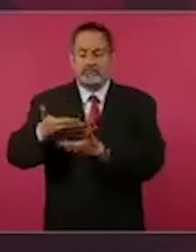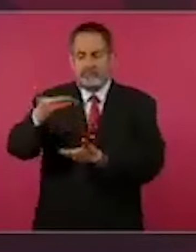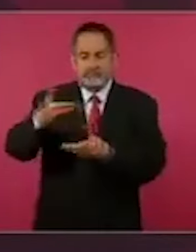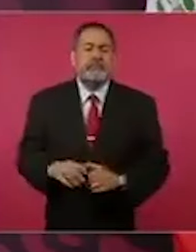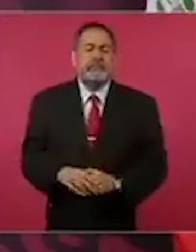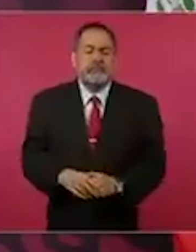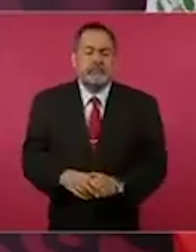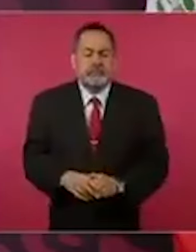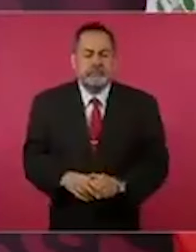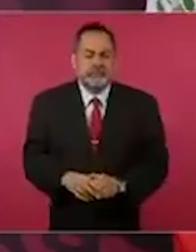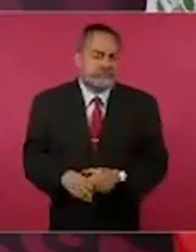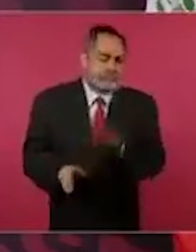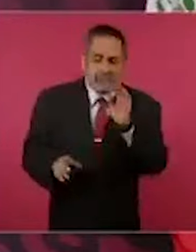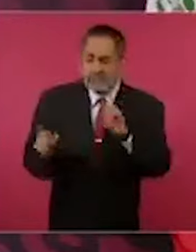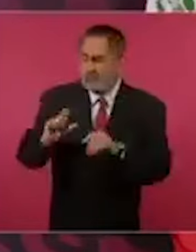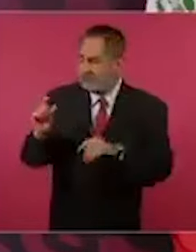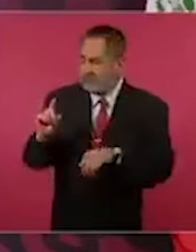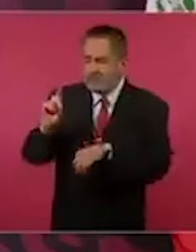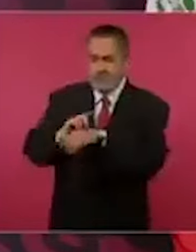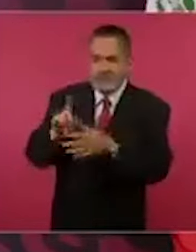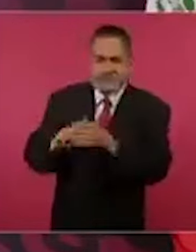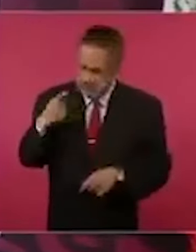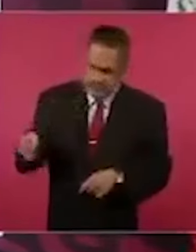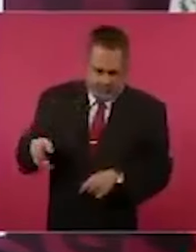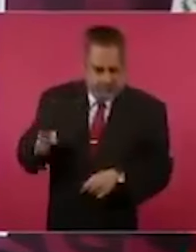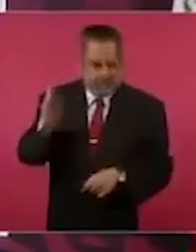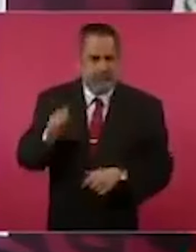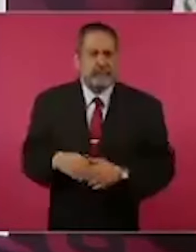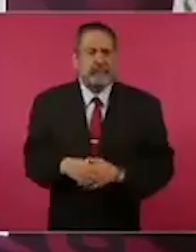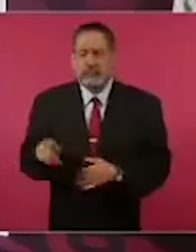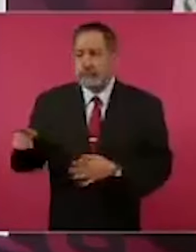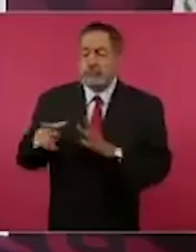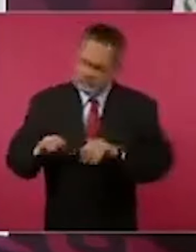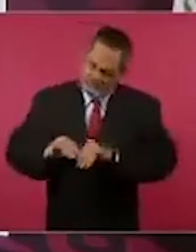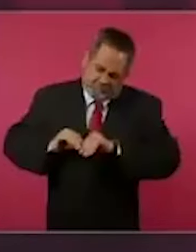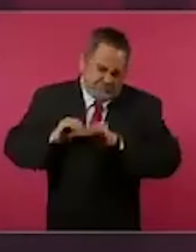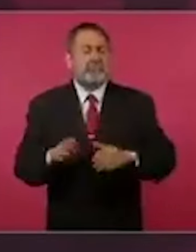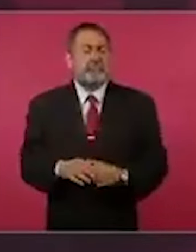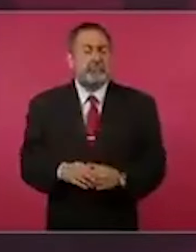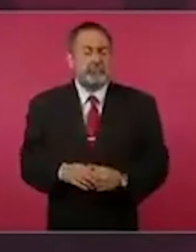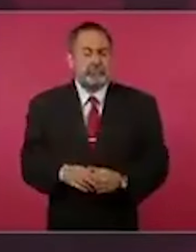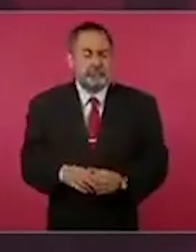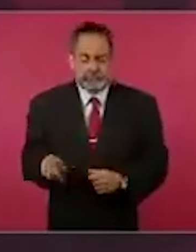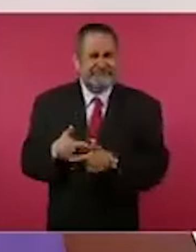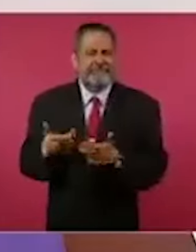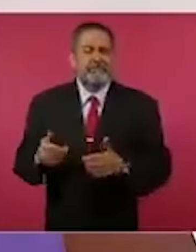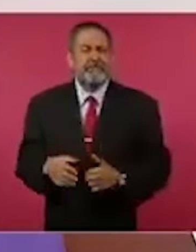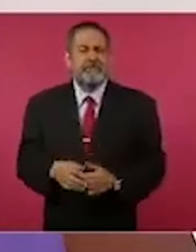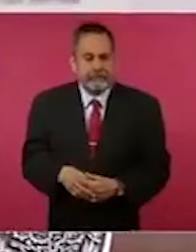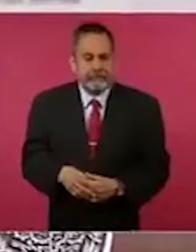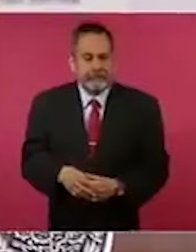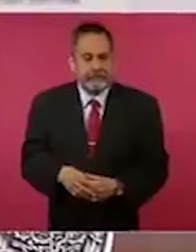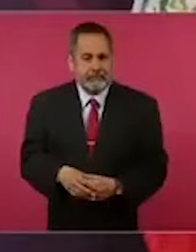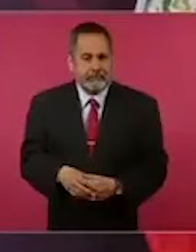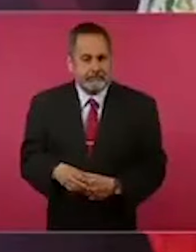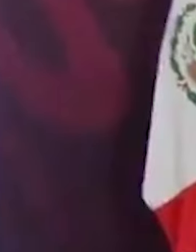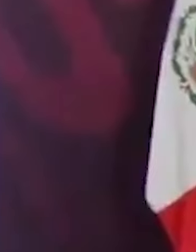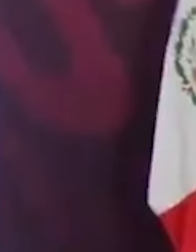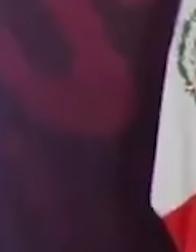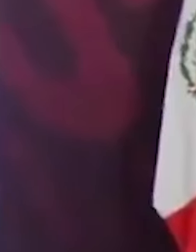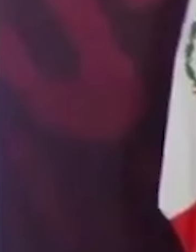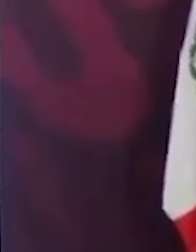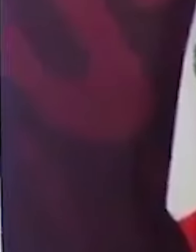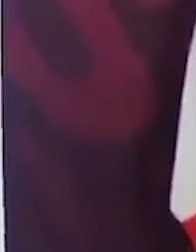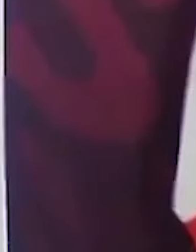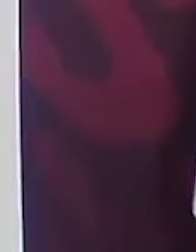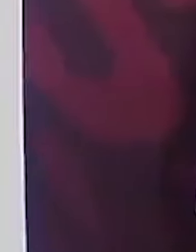los sugerí. No sé, ya, pero les dije, no dejen nada pendiente. Y aguanten, aguanten, porque cuando